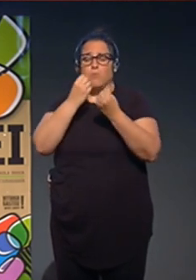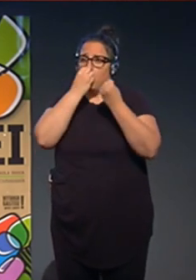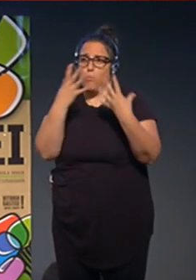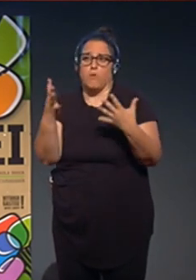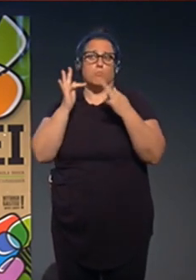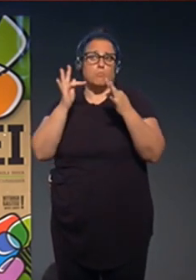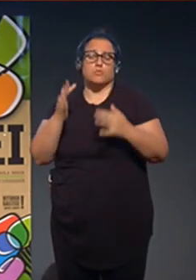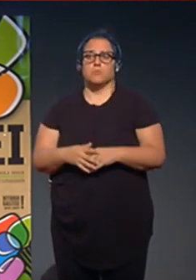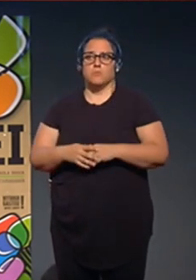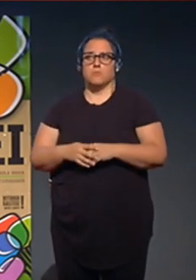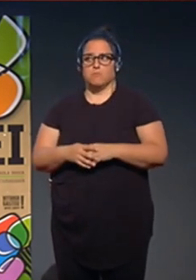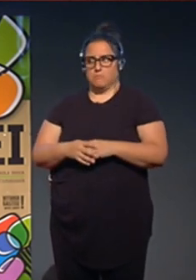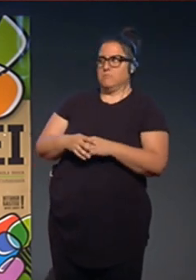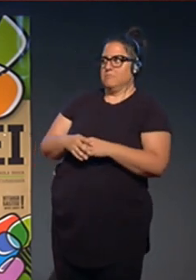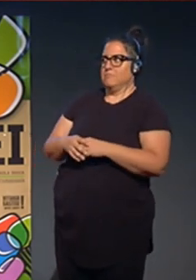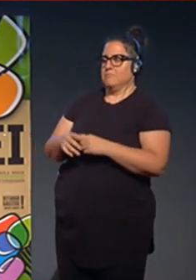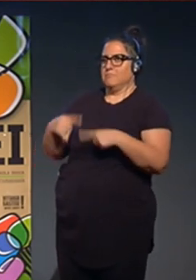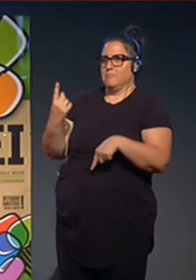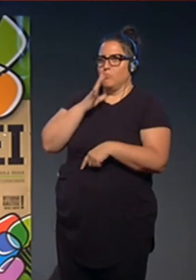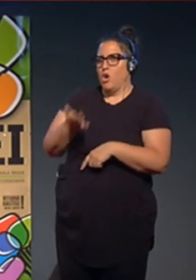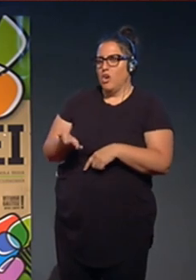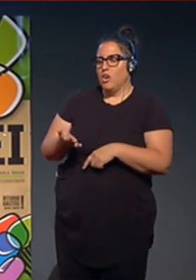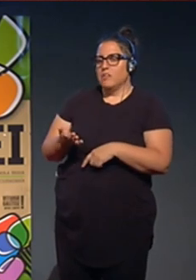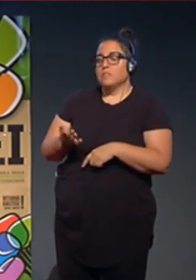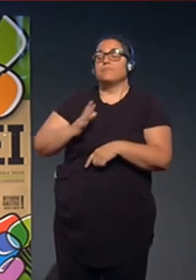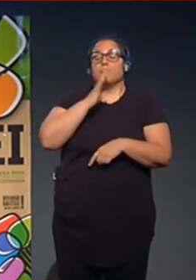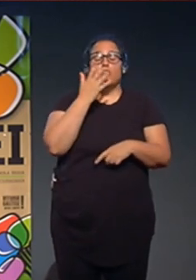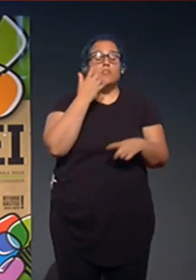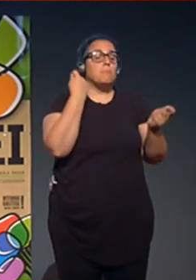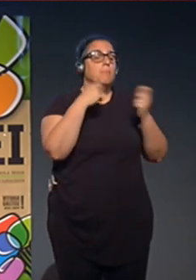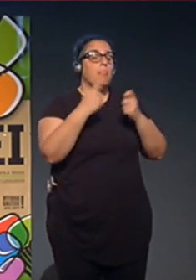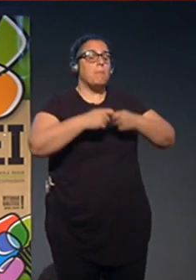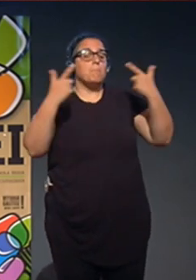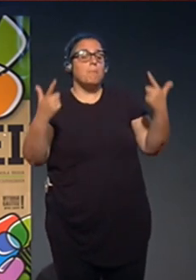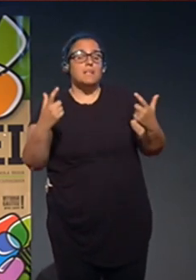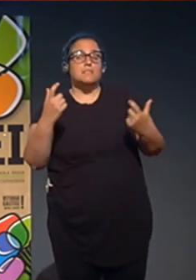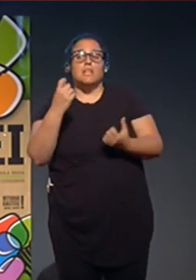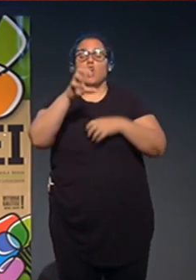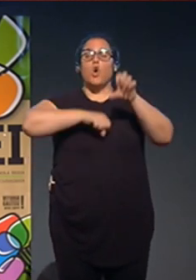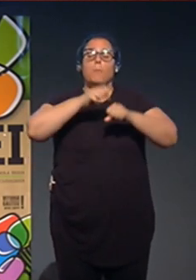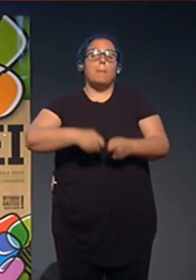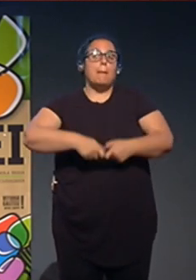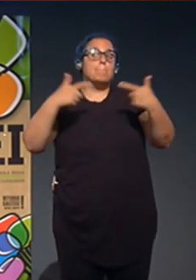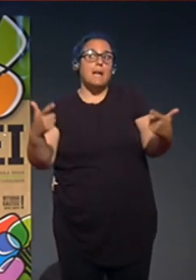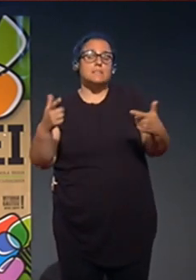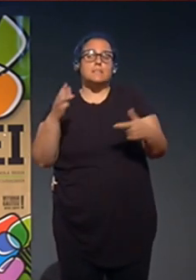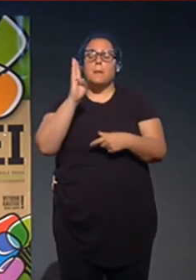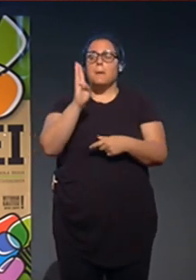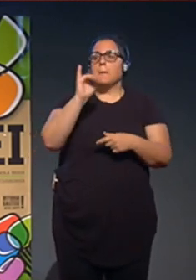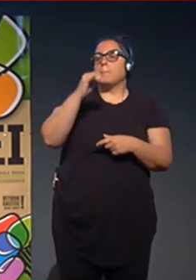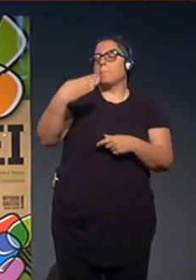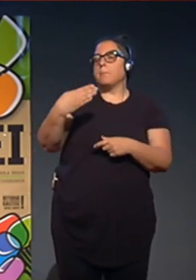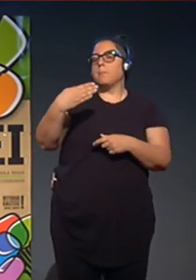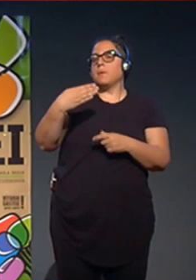economía Cómo sí Pepe porque Cuanto más se vende y más se compra más sube el pib producto